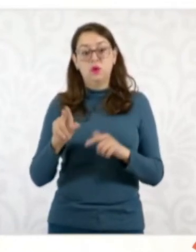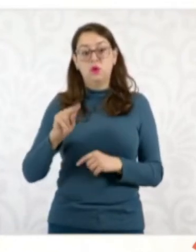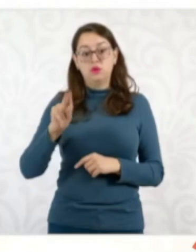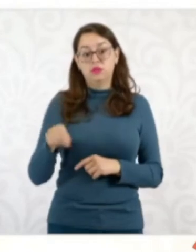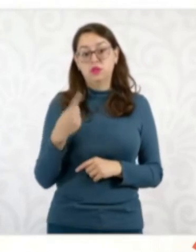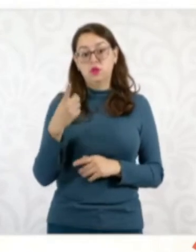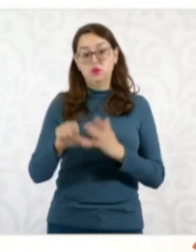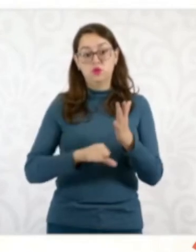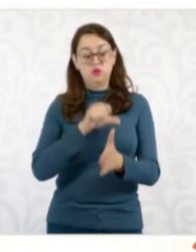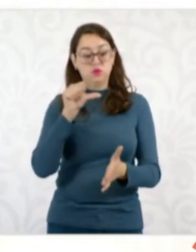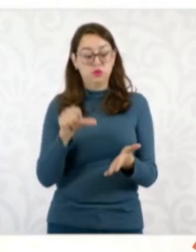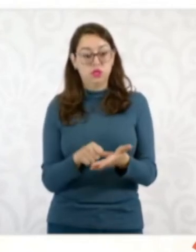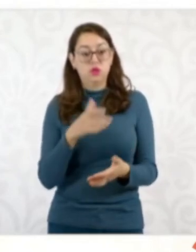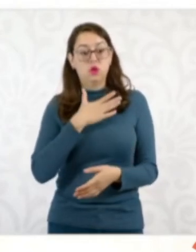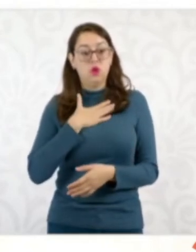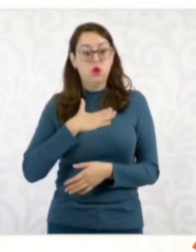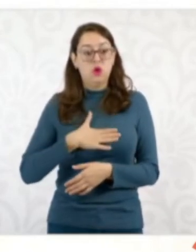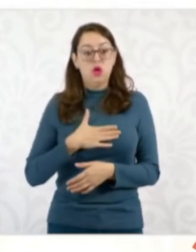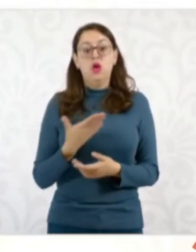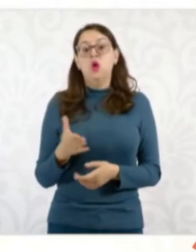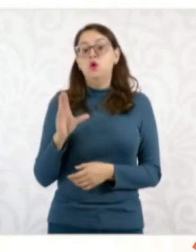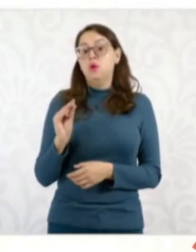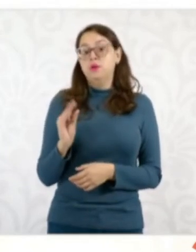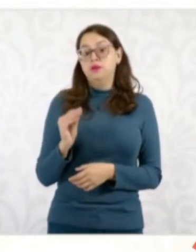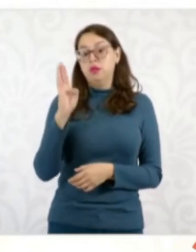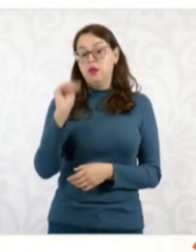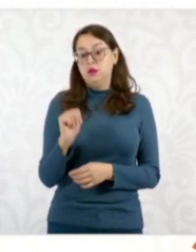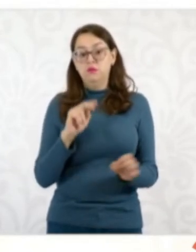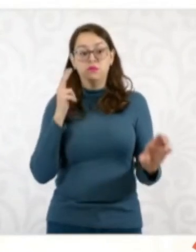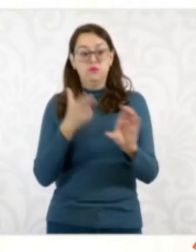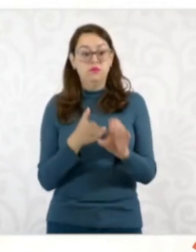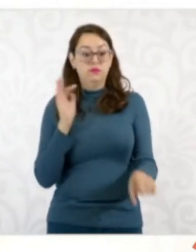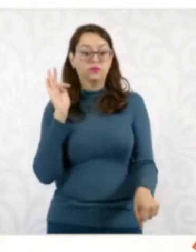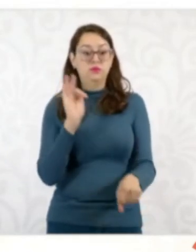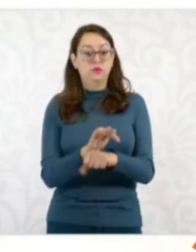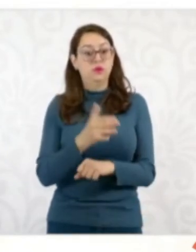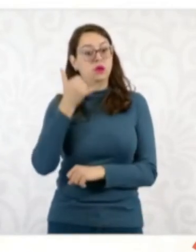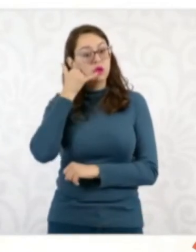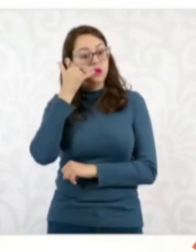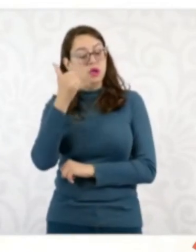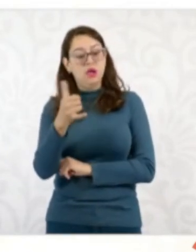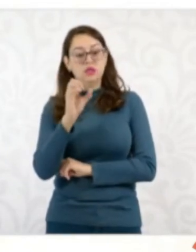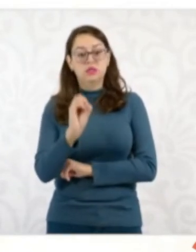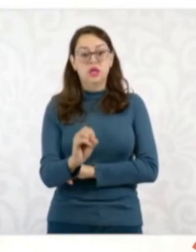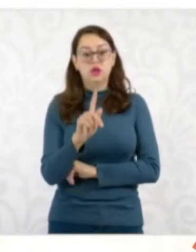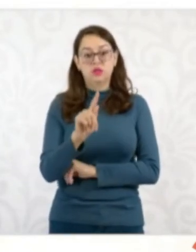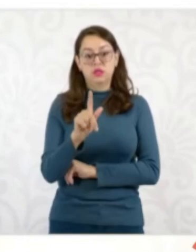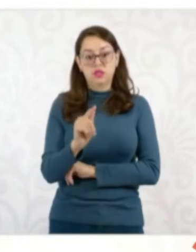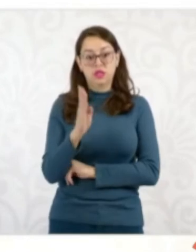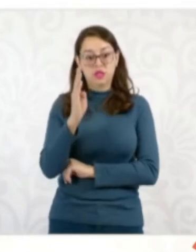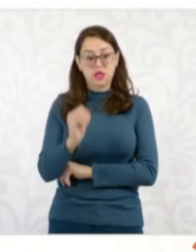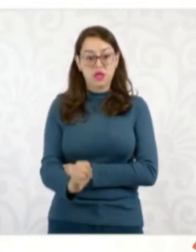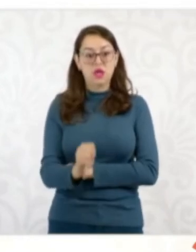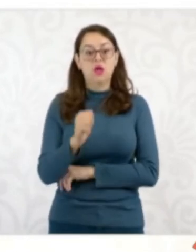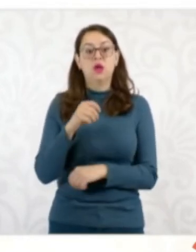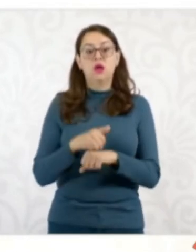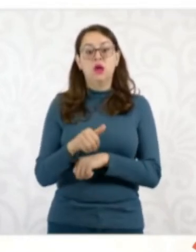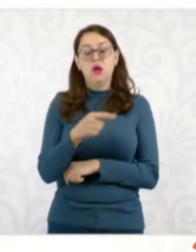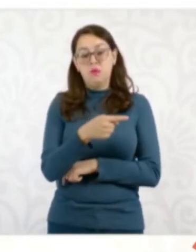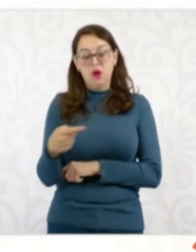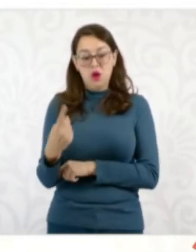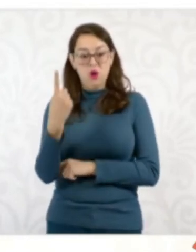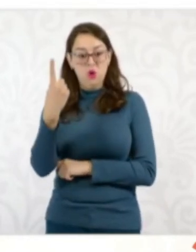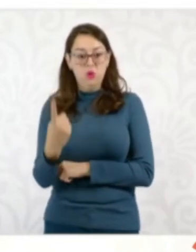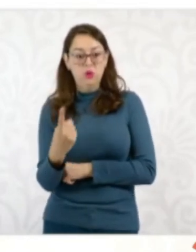de 99 espacios de refugio, la línea 079 con la opción 1 y la red